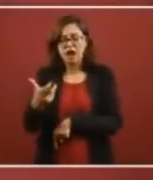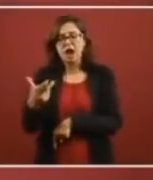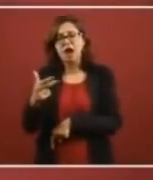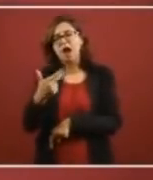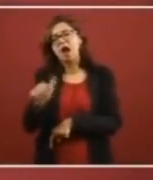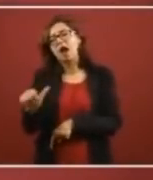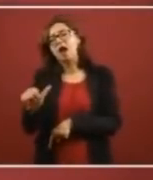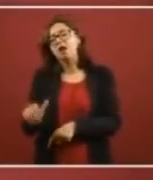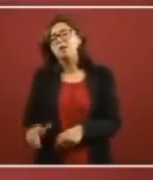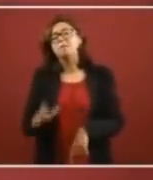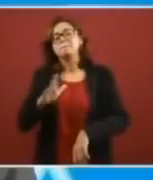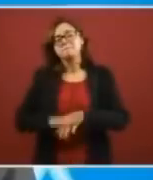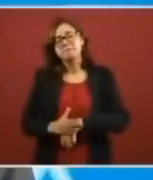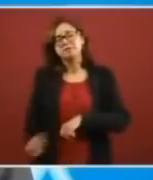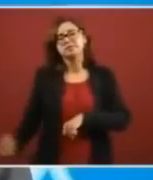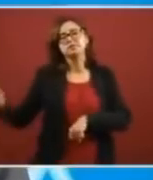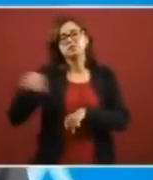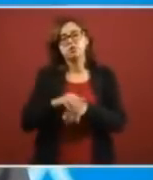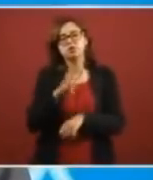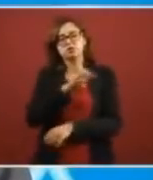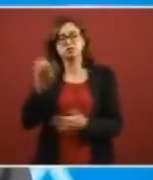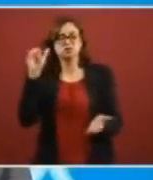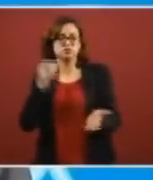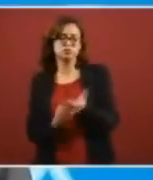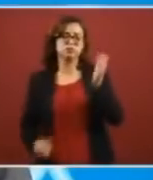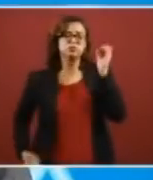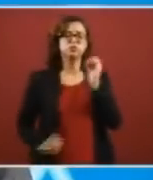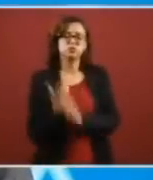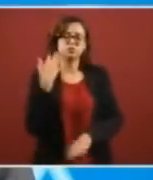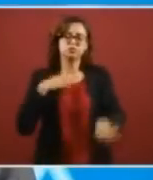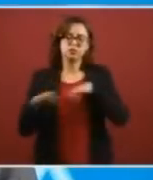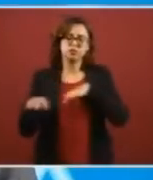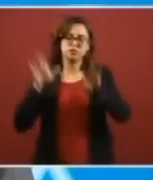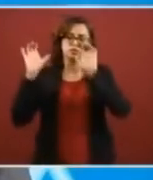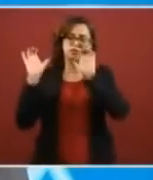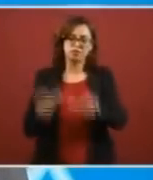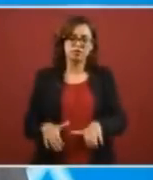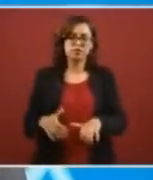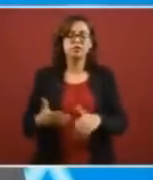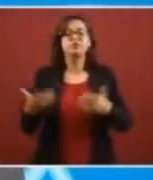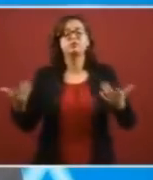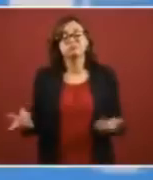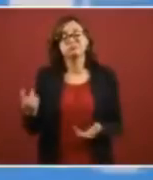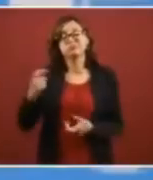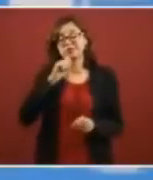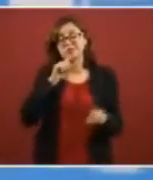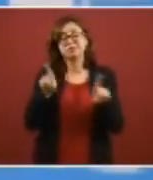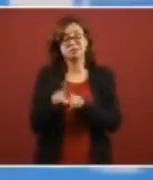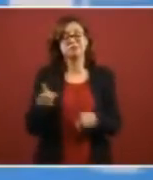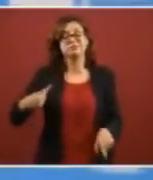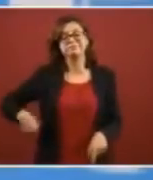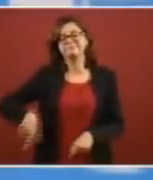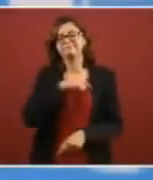porque hemos llegado también a la conclusión de que el campo